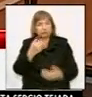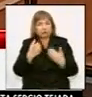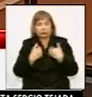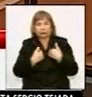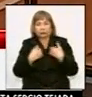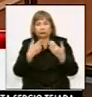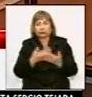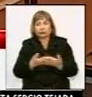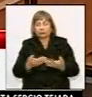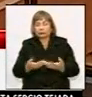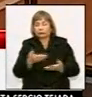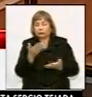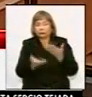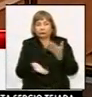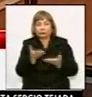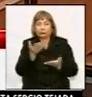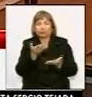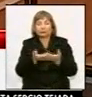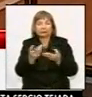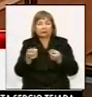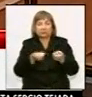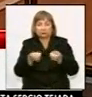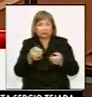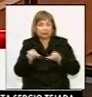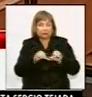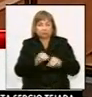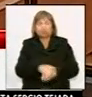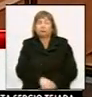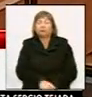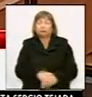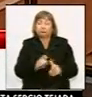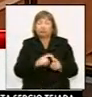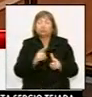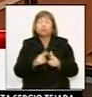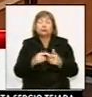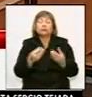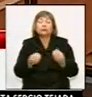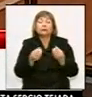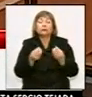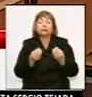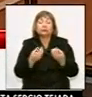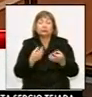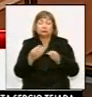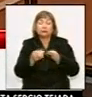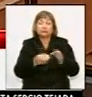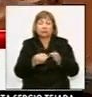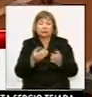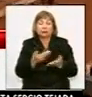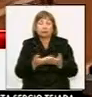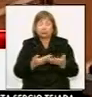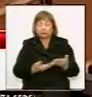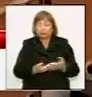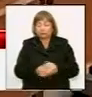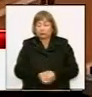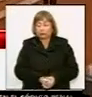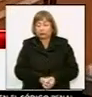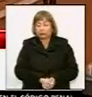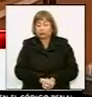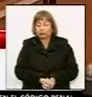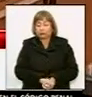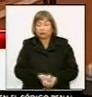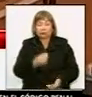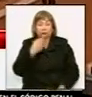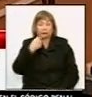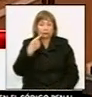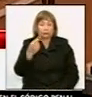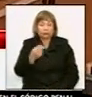todavía algunas medidas ni acciones. Entonces, ¿cómo puede explicar esto? Porque ella